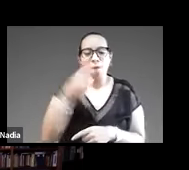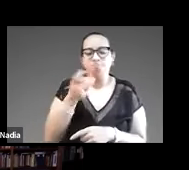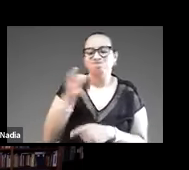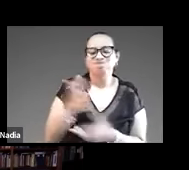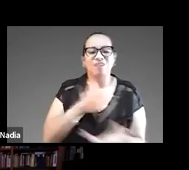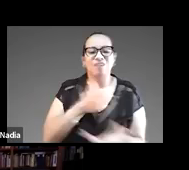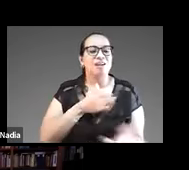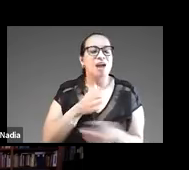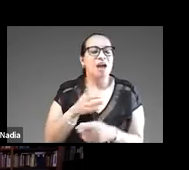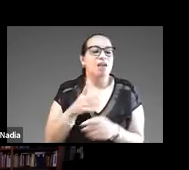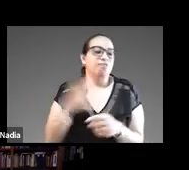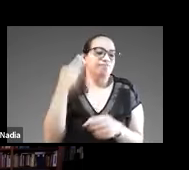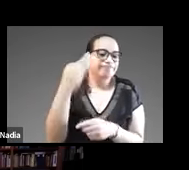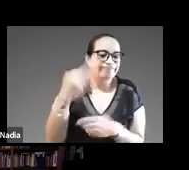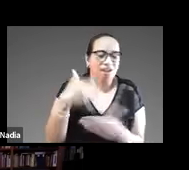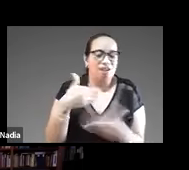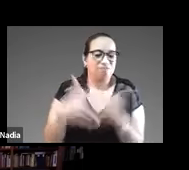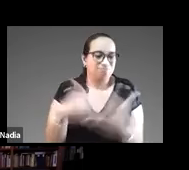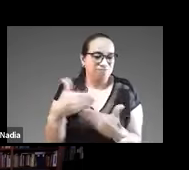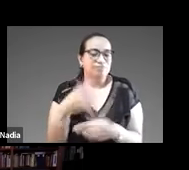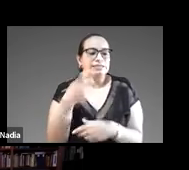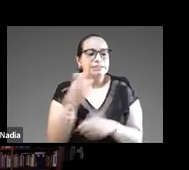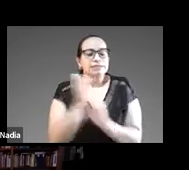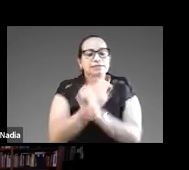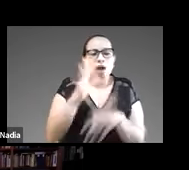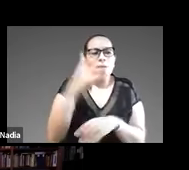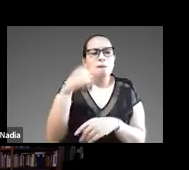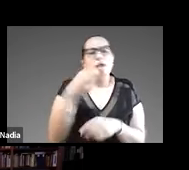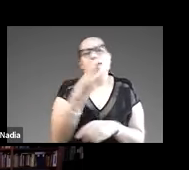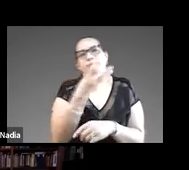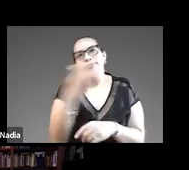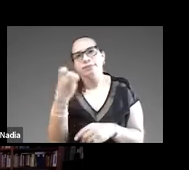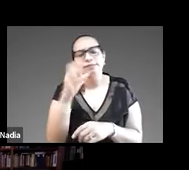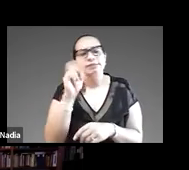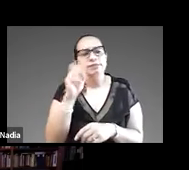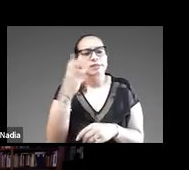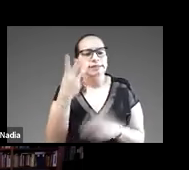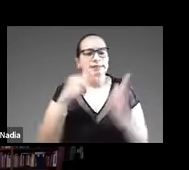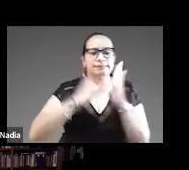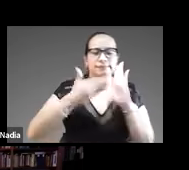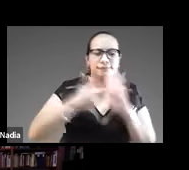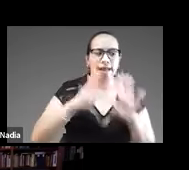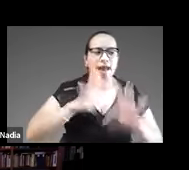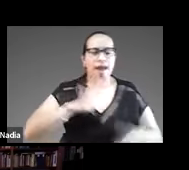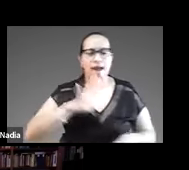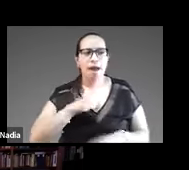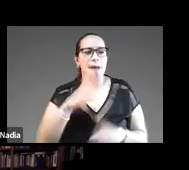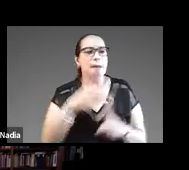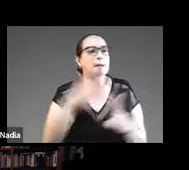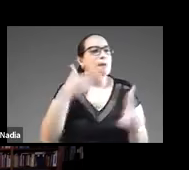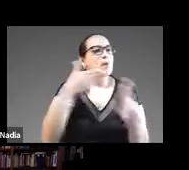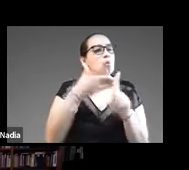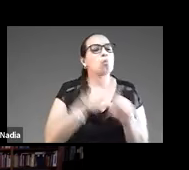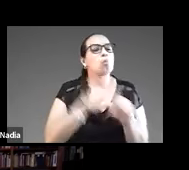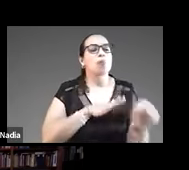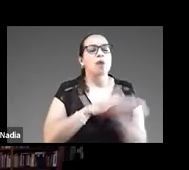¿sí? Obvio que para que hubiera una 333 que por primera vez focalizara